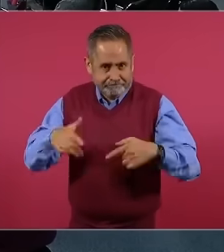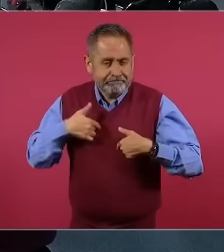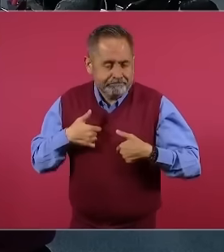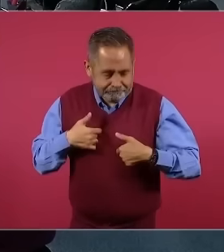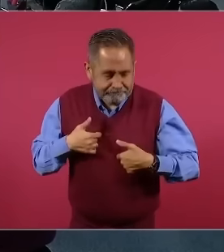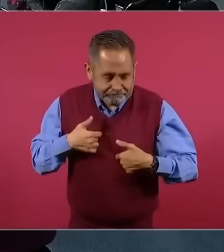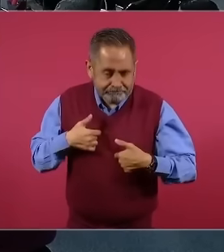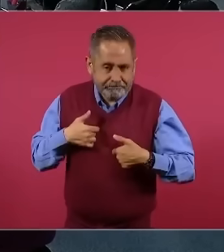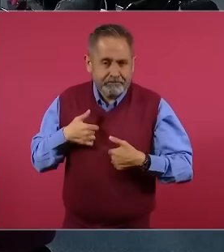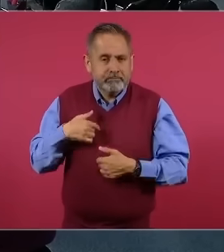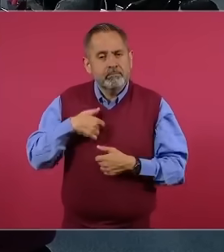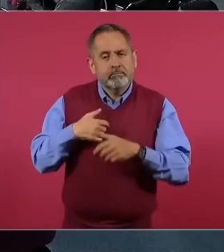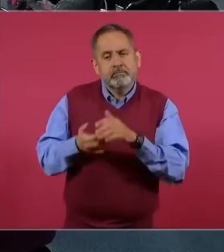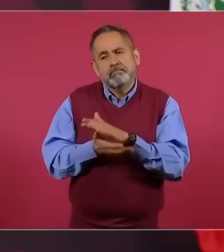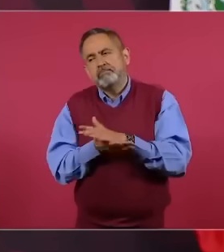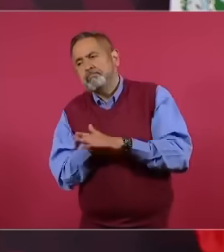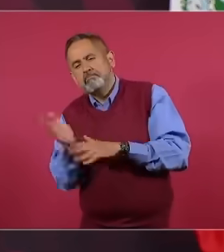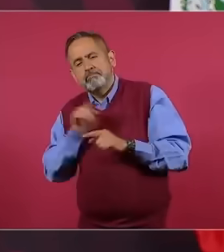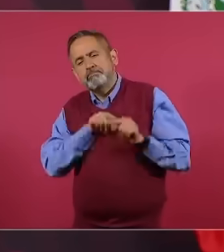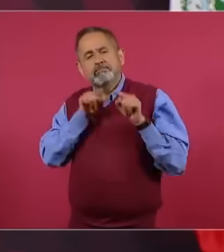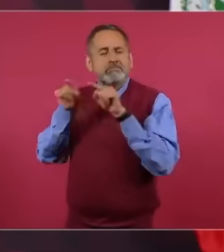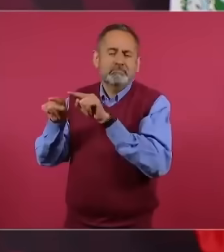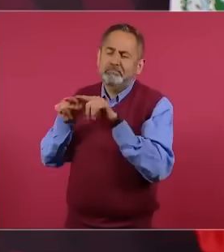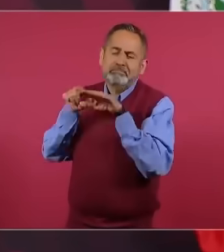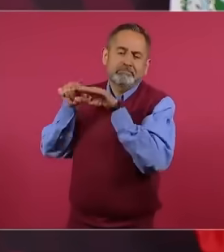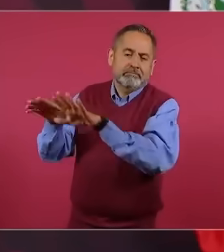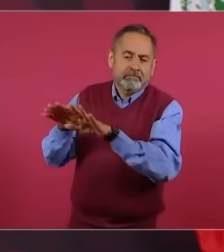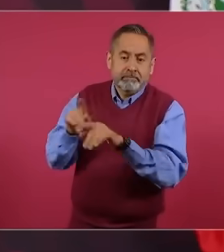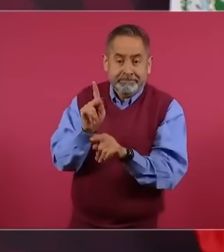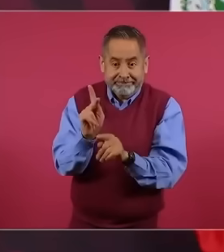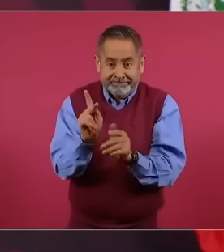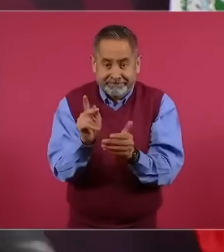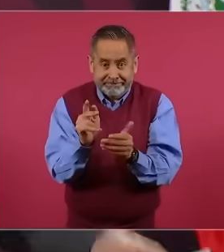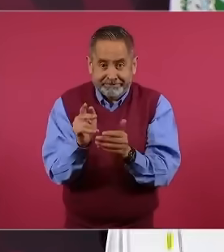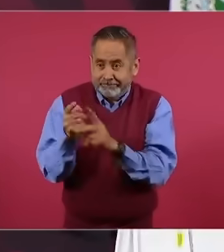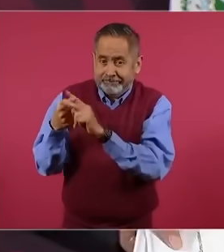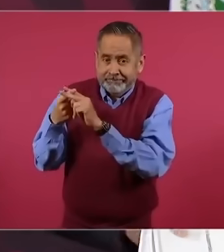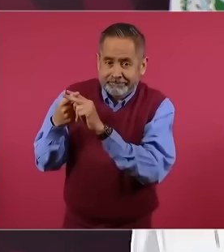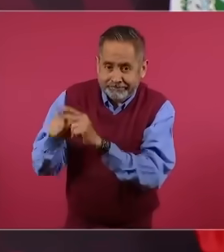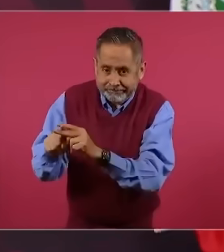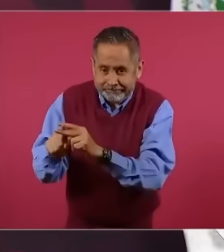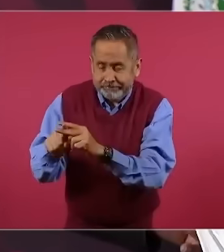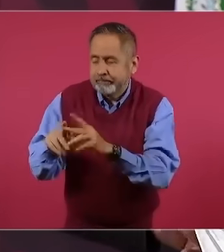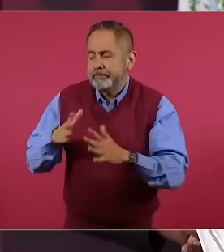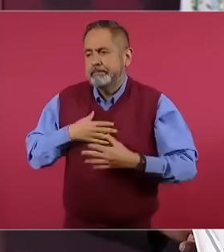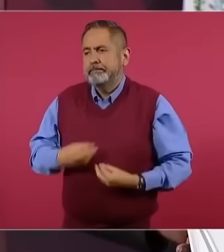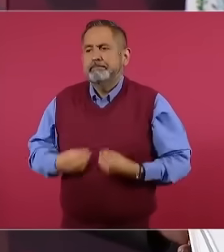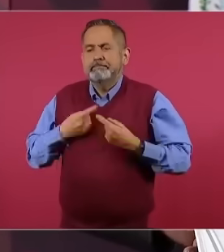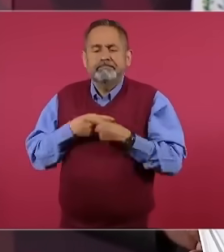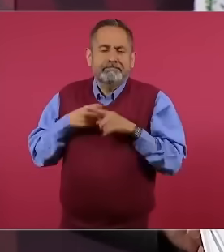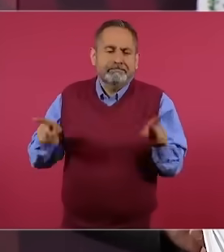me voy a un retiro, pero antes de empezar mi nueva vida,